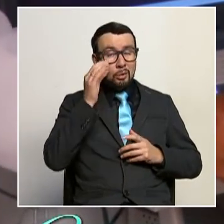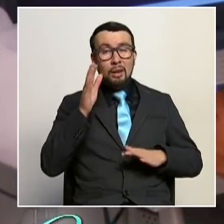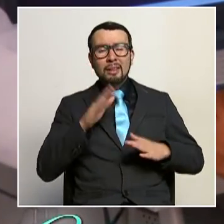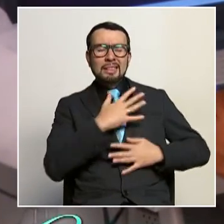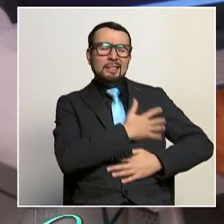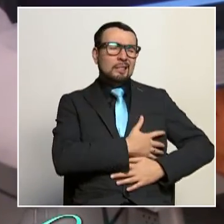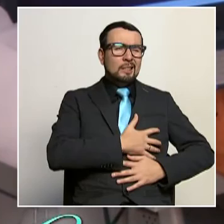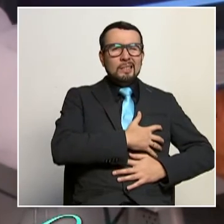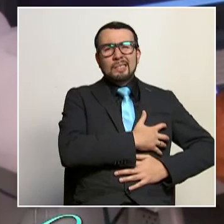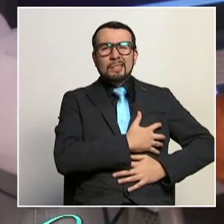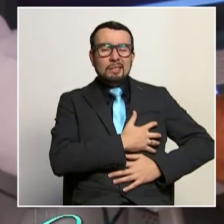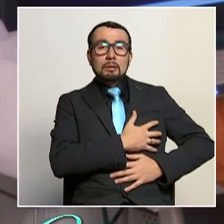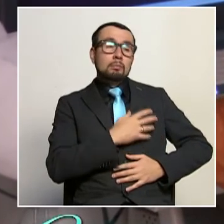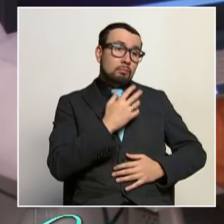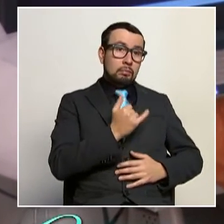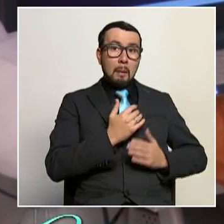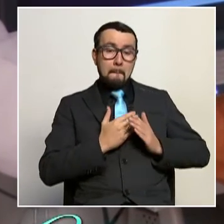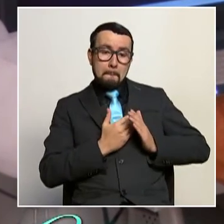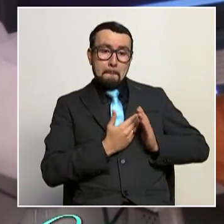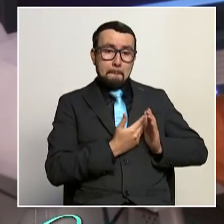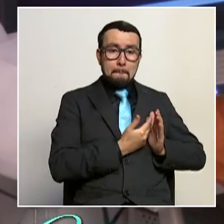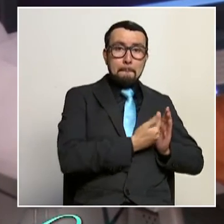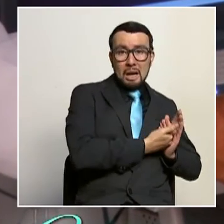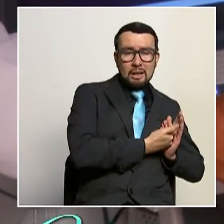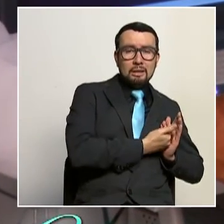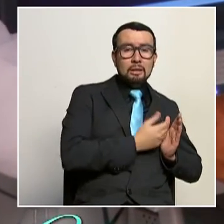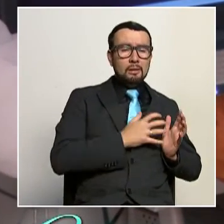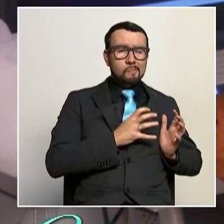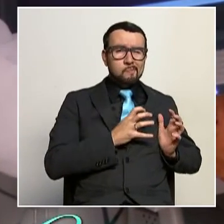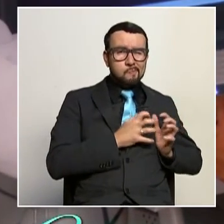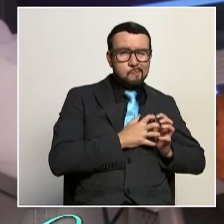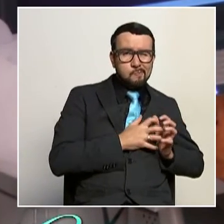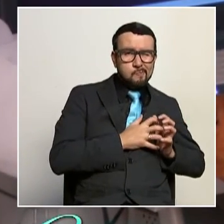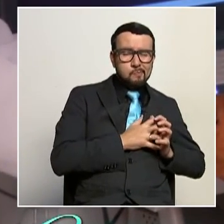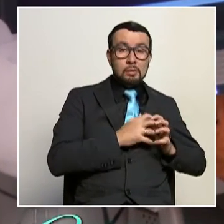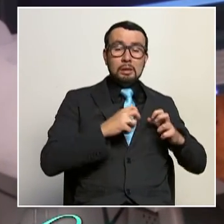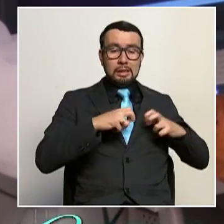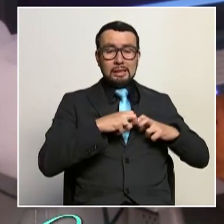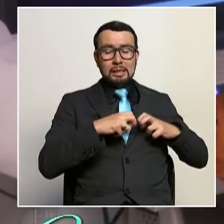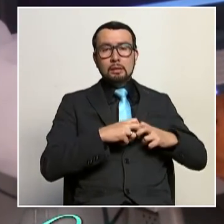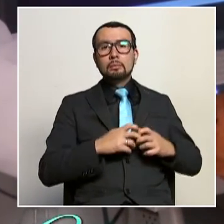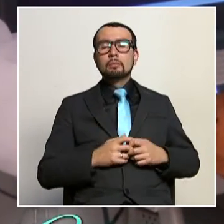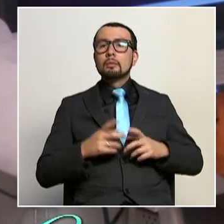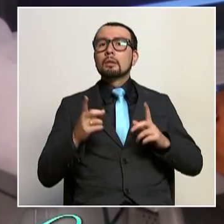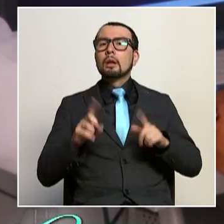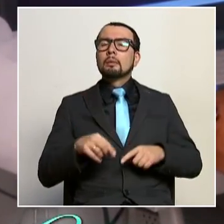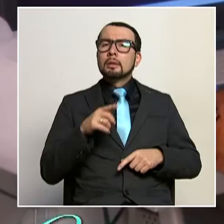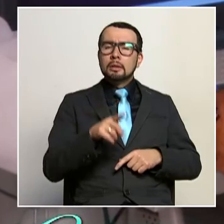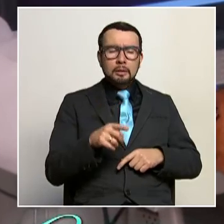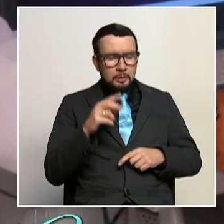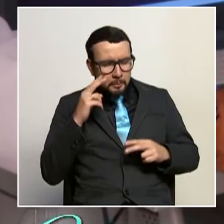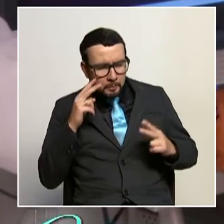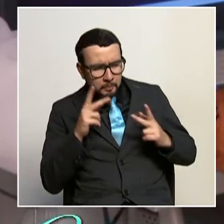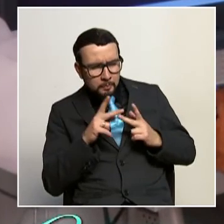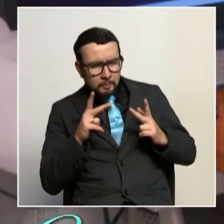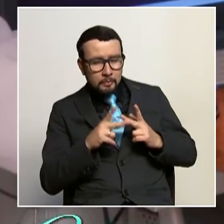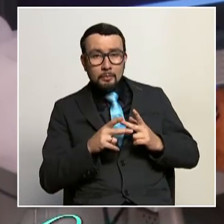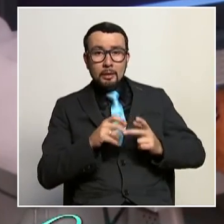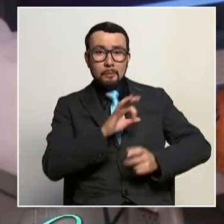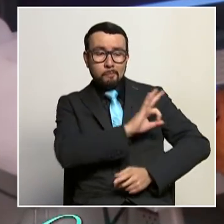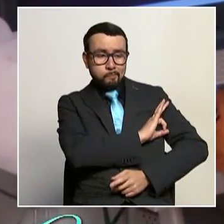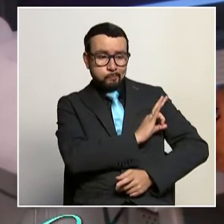porque se va mucho hacia la axila y puede comprimir algunos nervios. También se pueden evaluar los ganglios hacia la axila